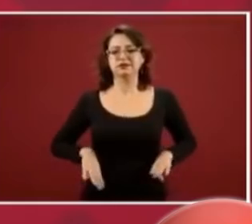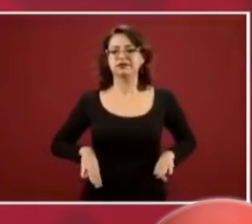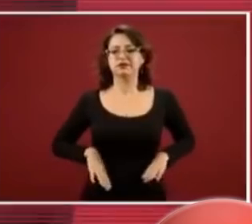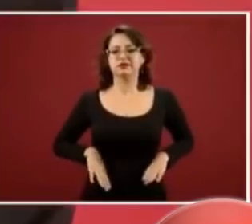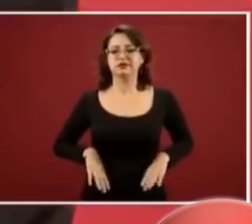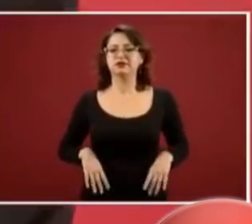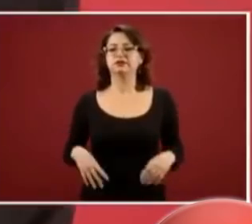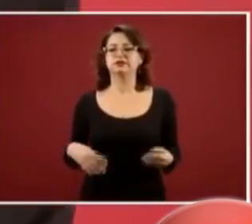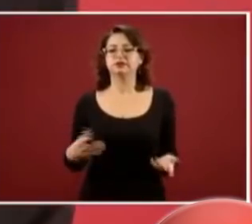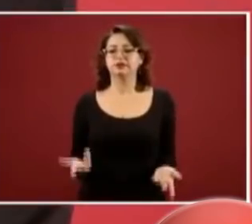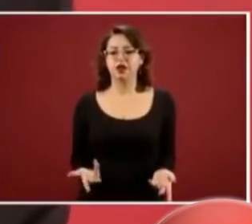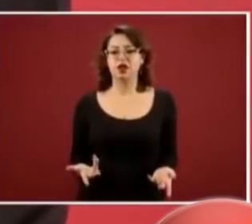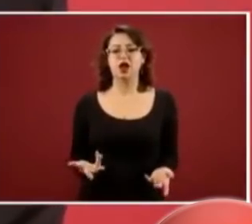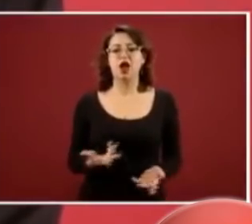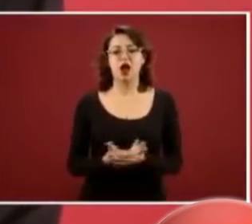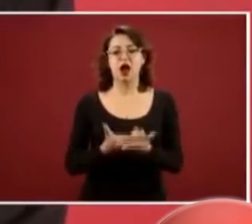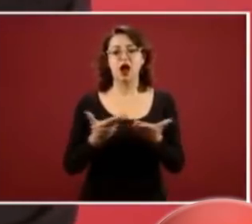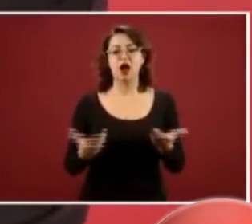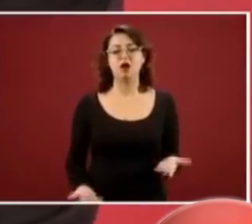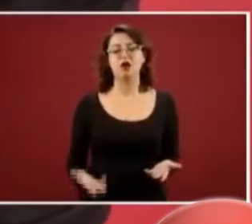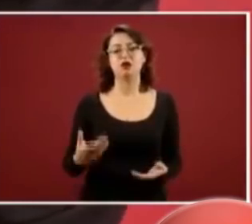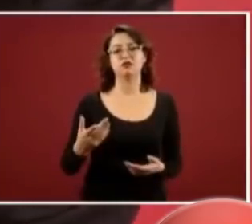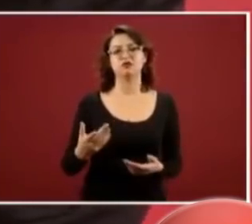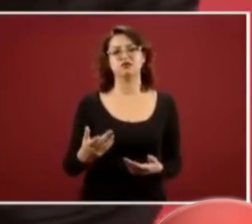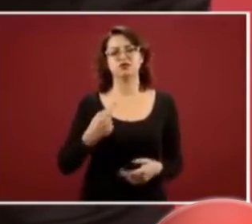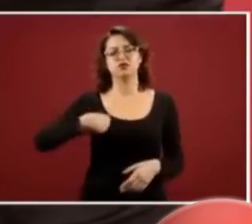más de la mitad de la propiedad